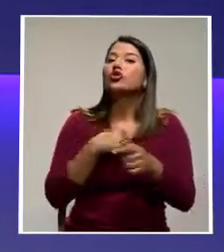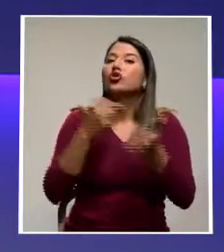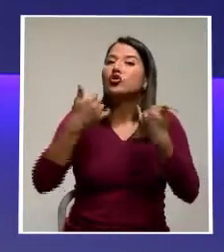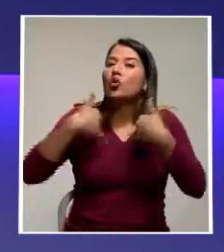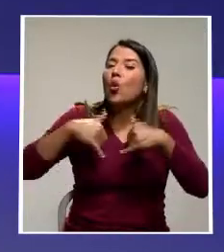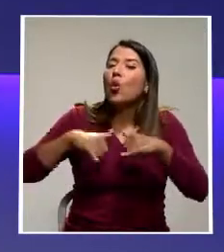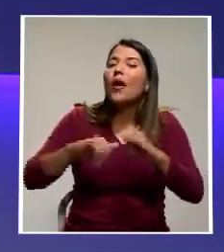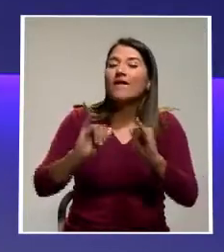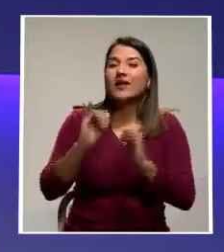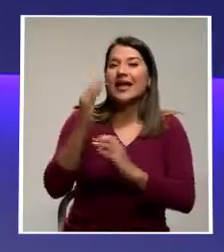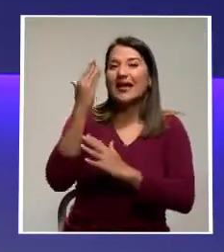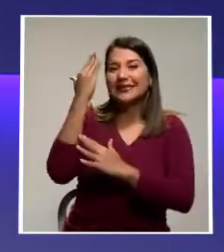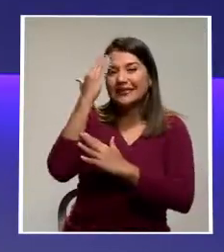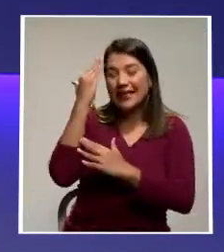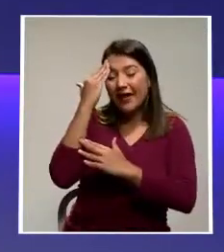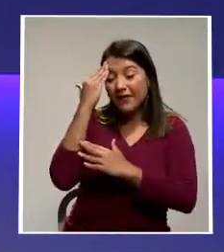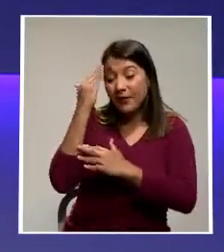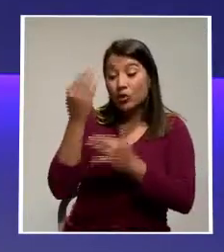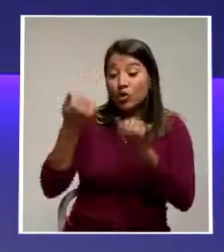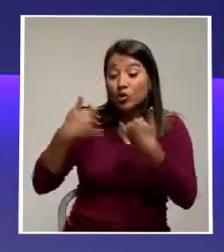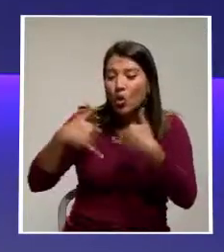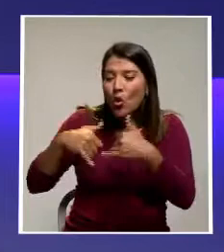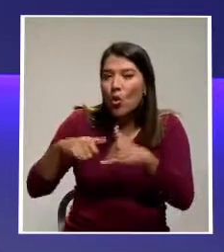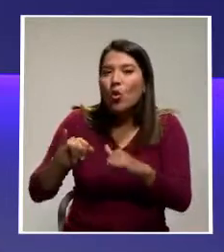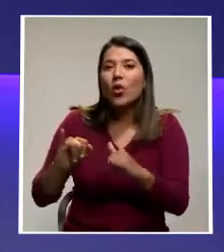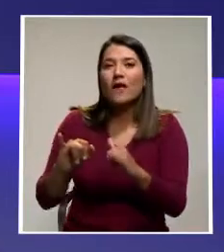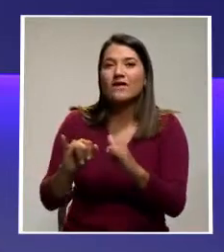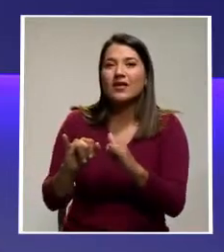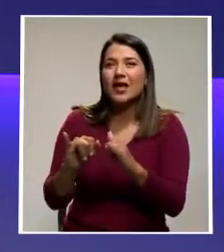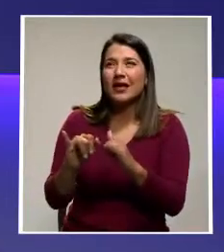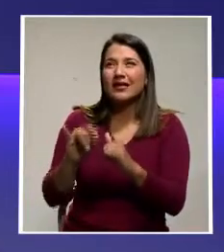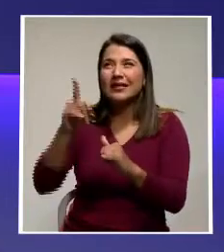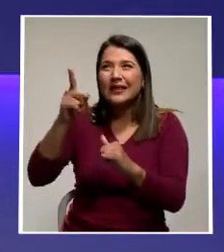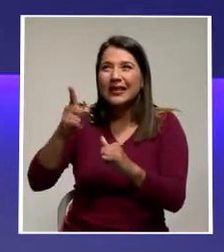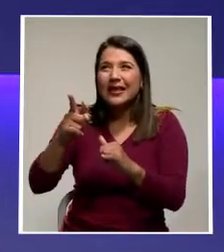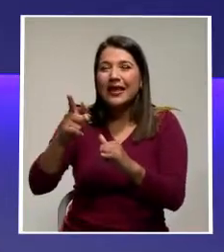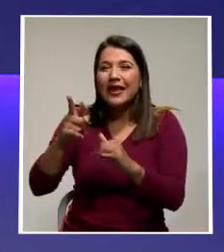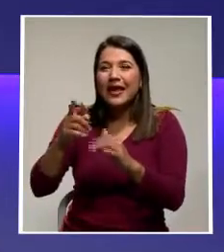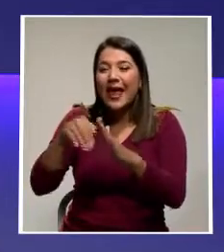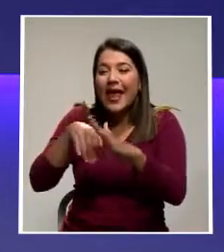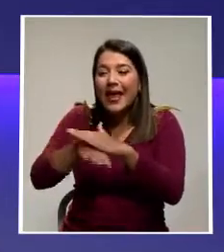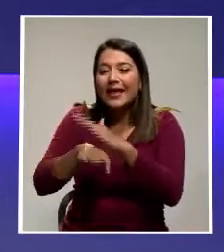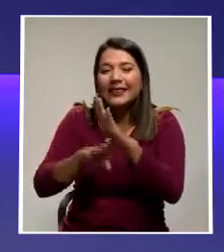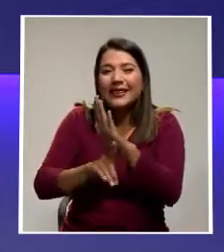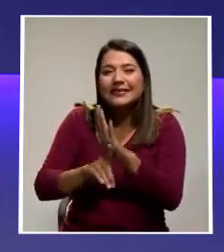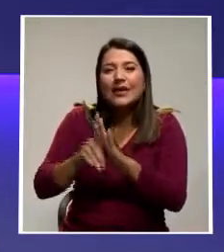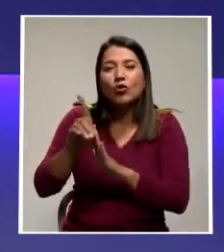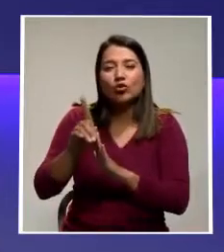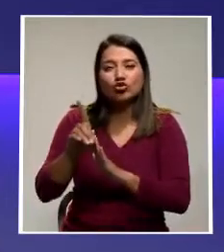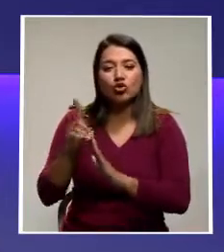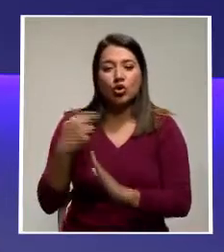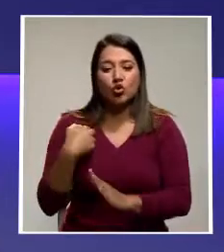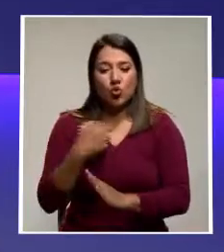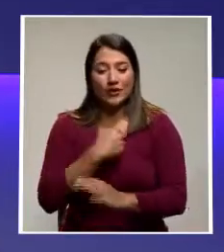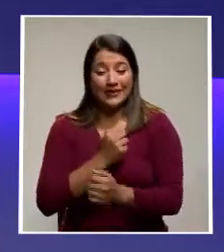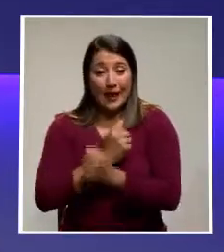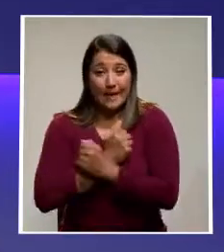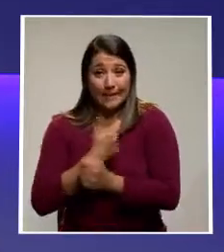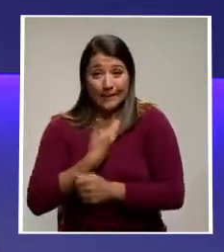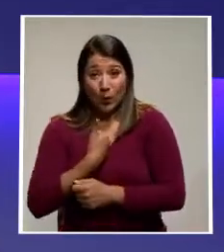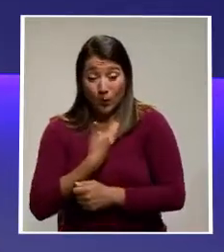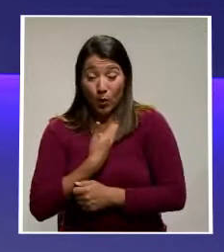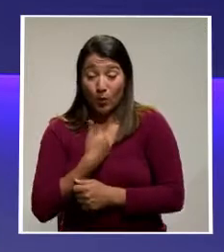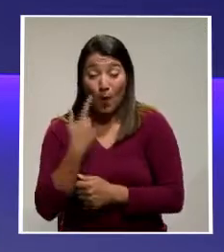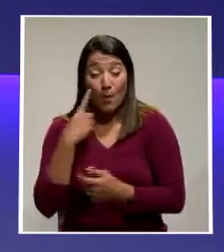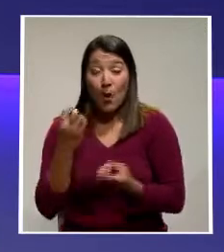hay una construcción anómala de nuestra autoestima. Ha habido eso a lo largo de cientos de años.